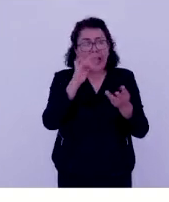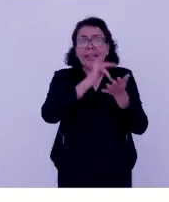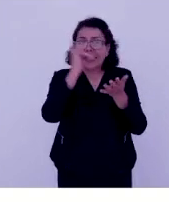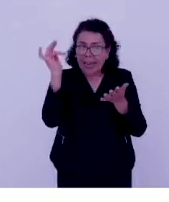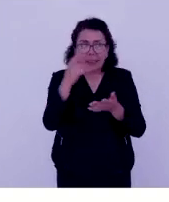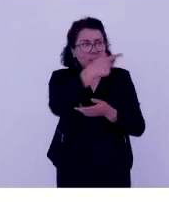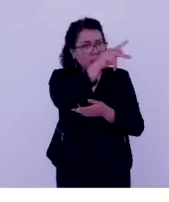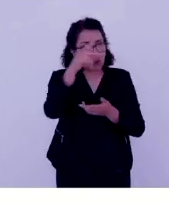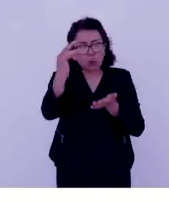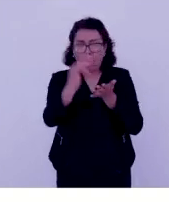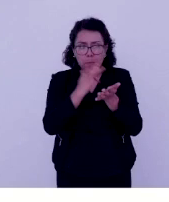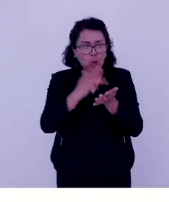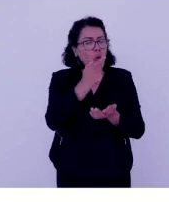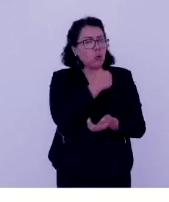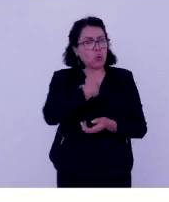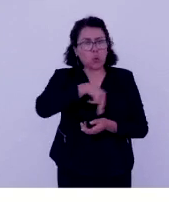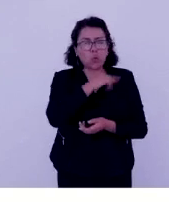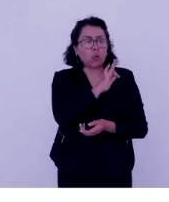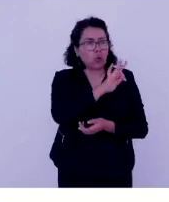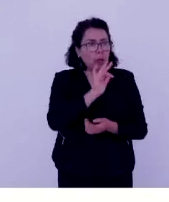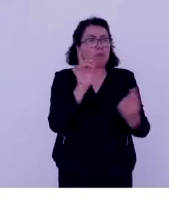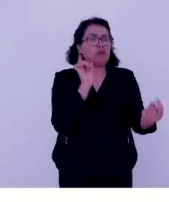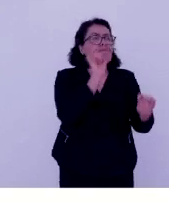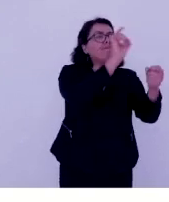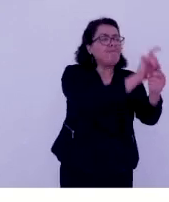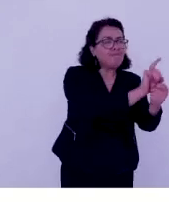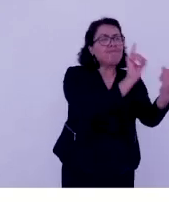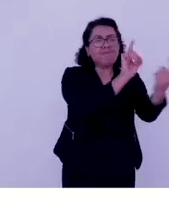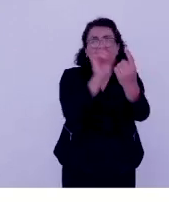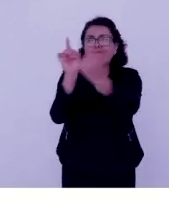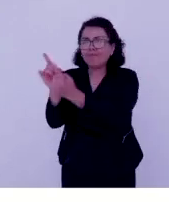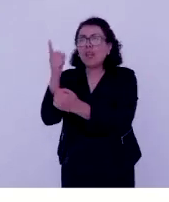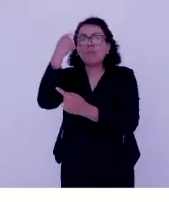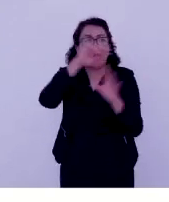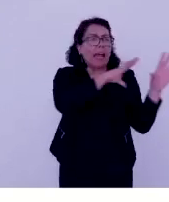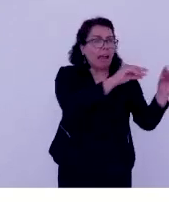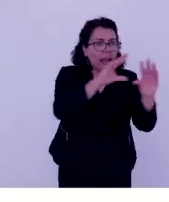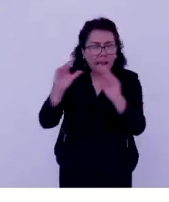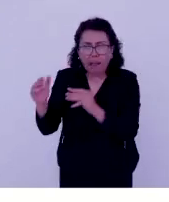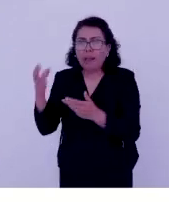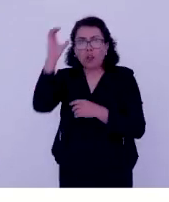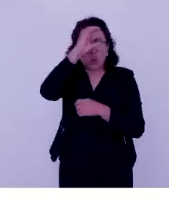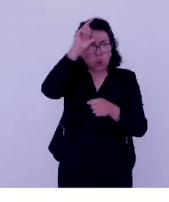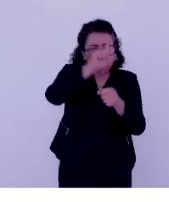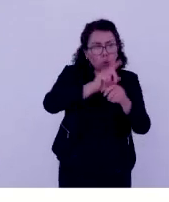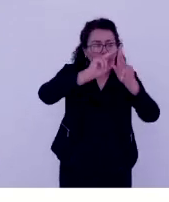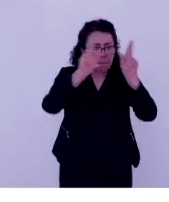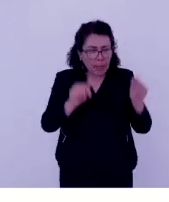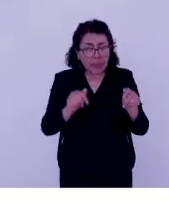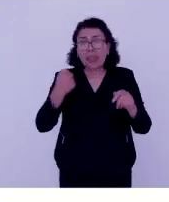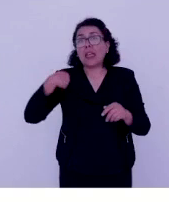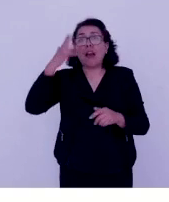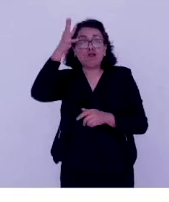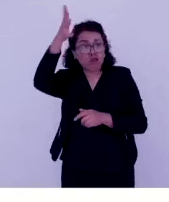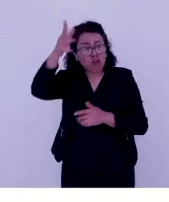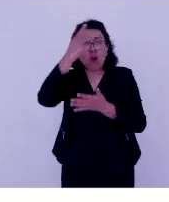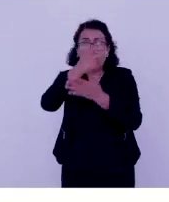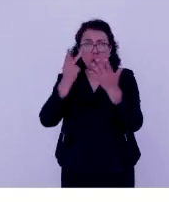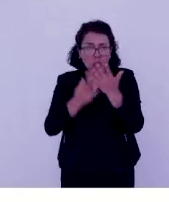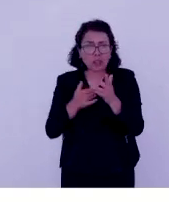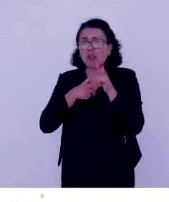dichos encuentros y fomentar entre sus comunidades la cultura de la paz tenemos en proyecto ir a más